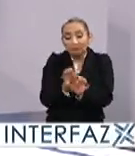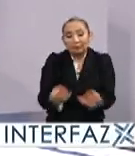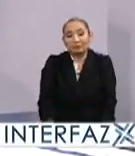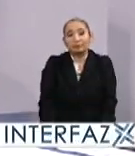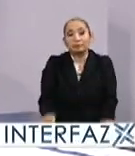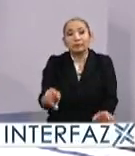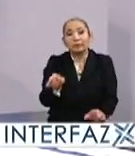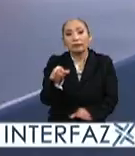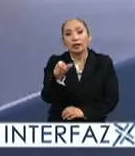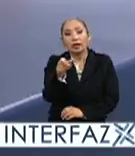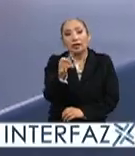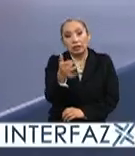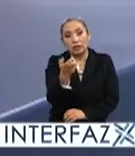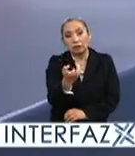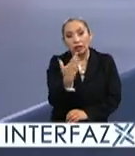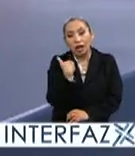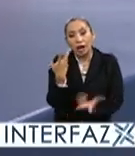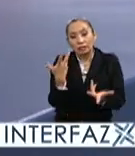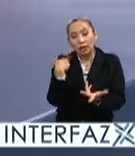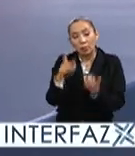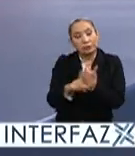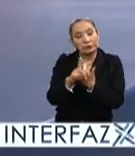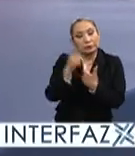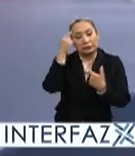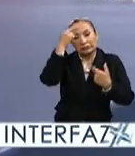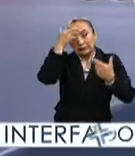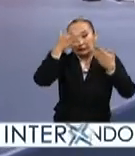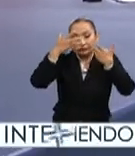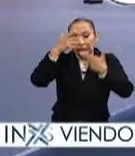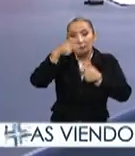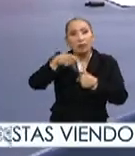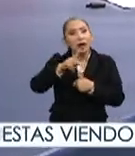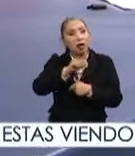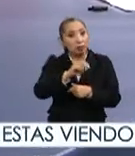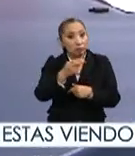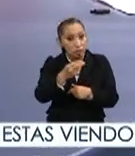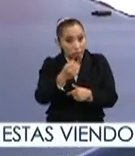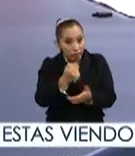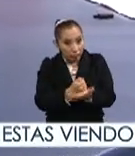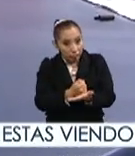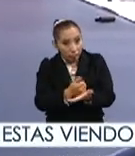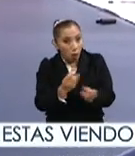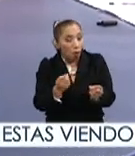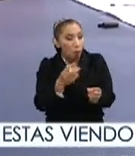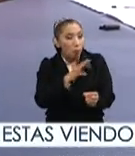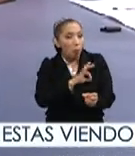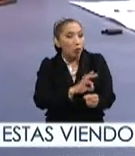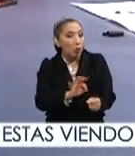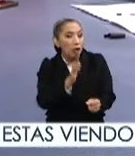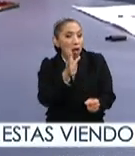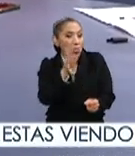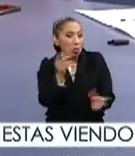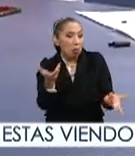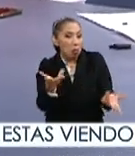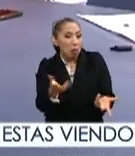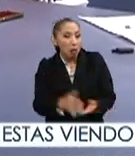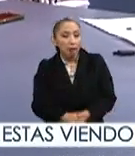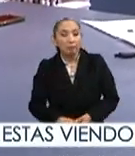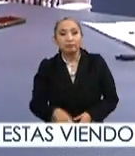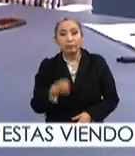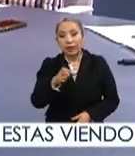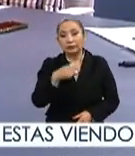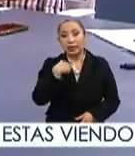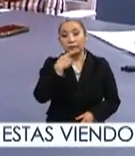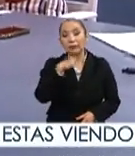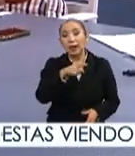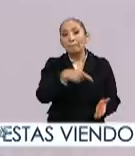padres y es lo que ha causado gran polémica, pero no es necesario que lo hagan, es decir... Bueno, aquí el antecedente inmediato